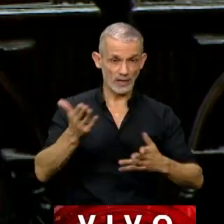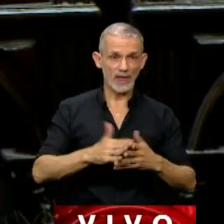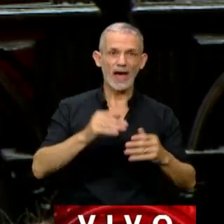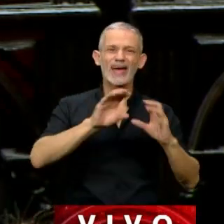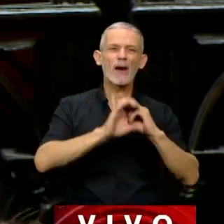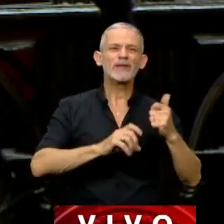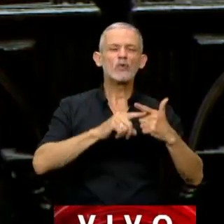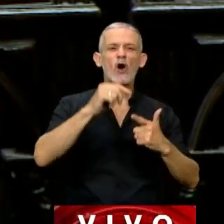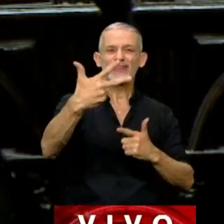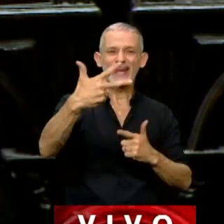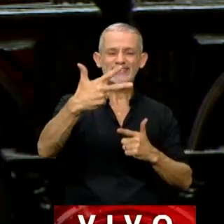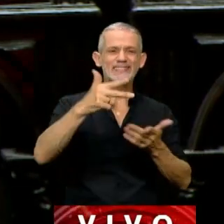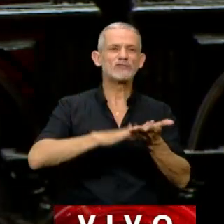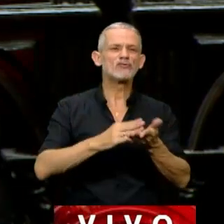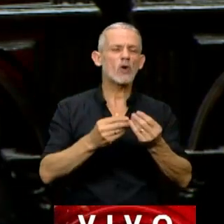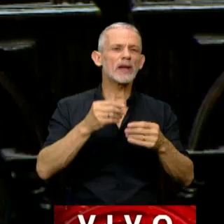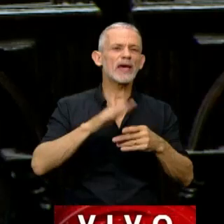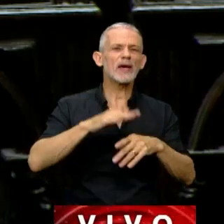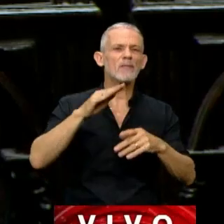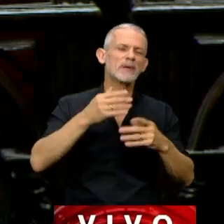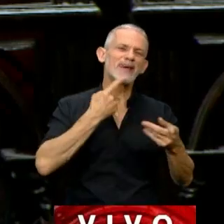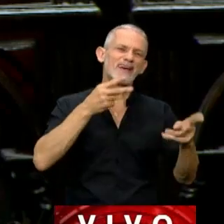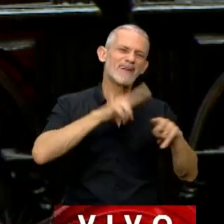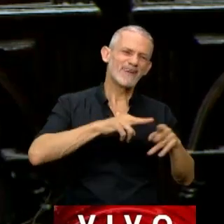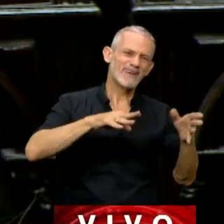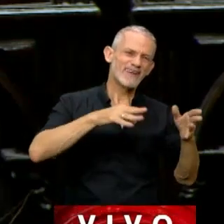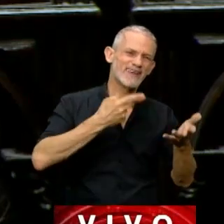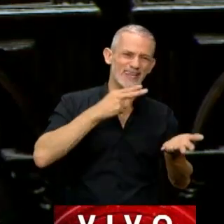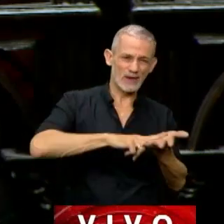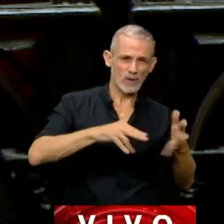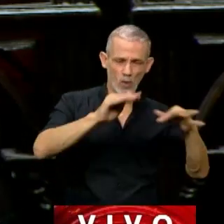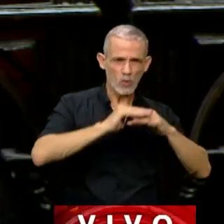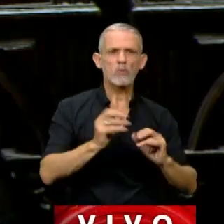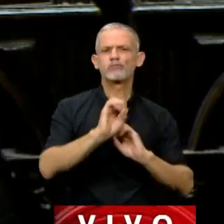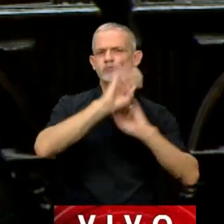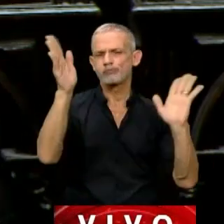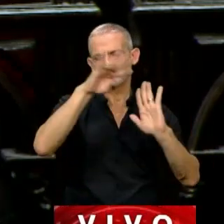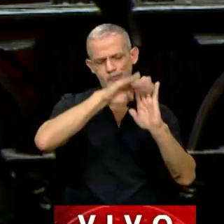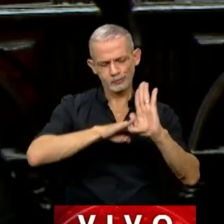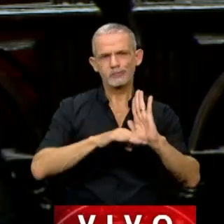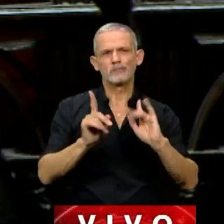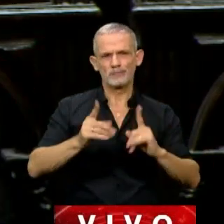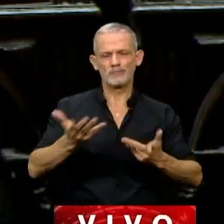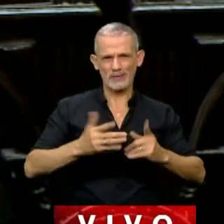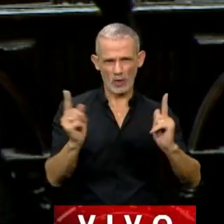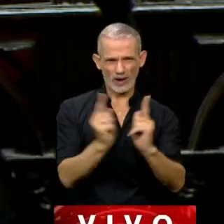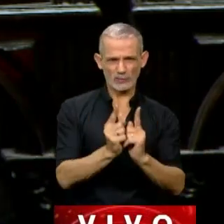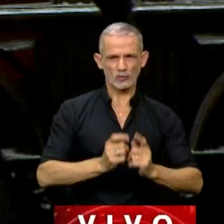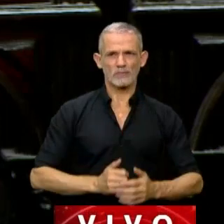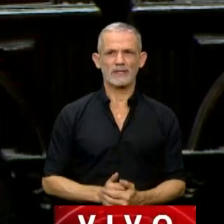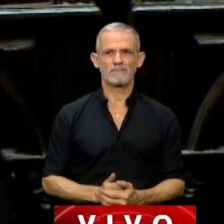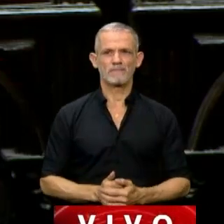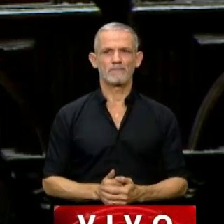3 dedicado a compromisos en materia fiscal está ampliamente expresado esto que venimos a sintetizar